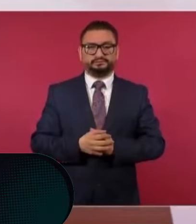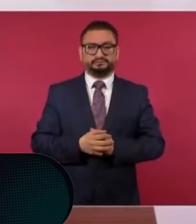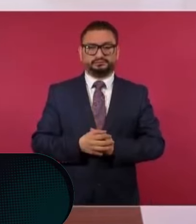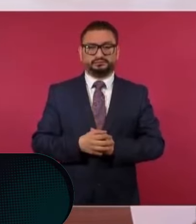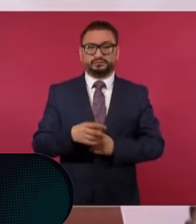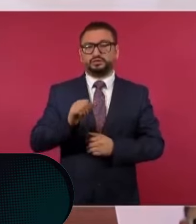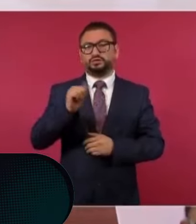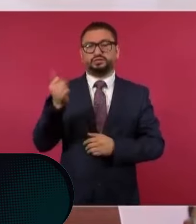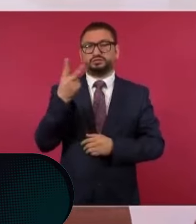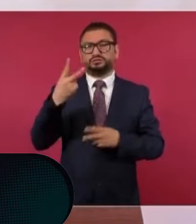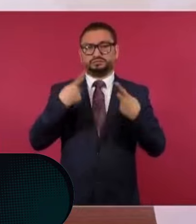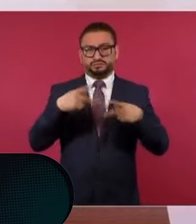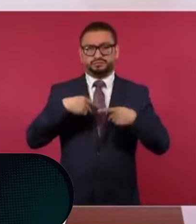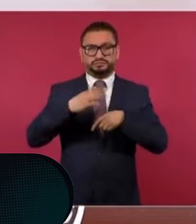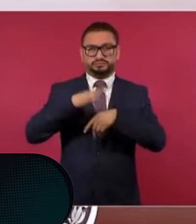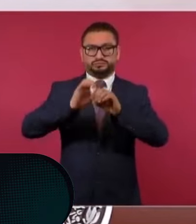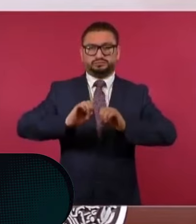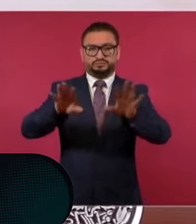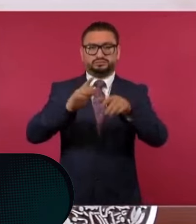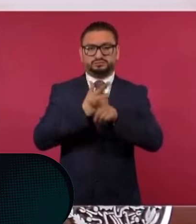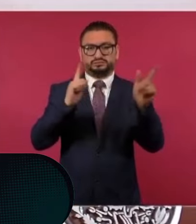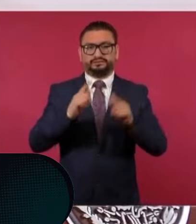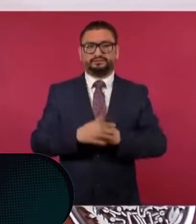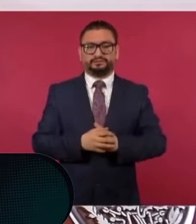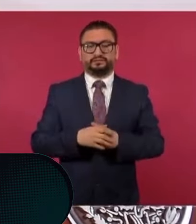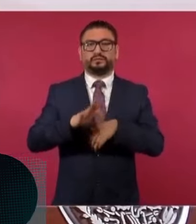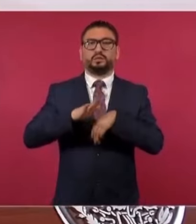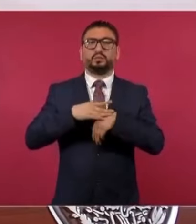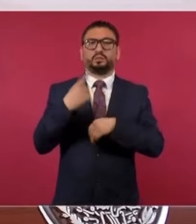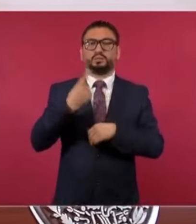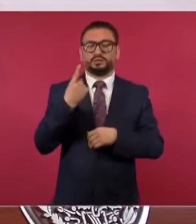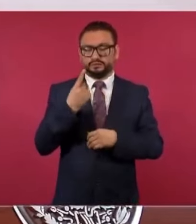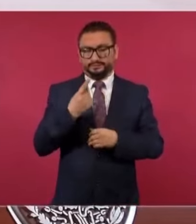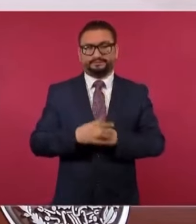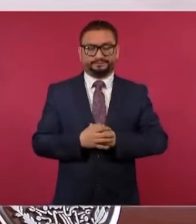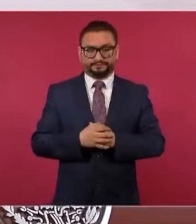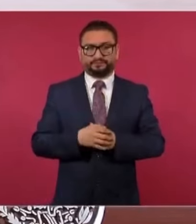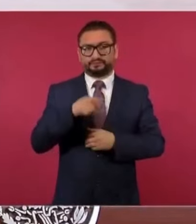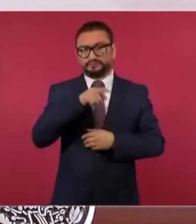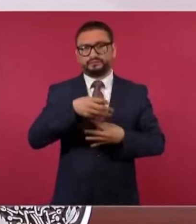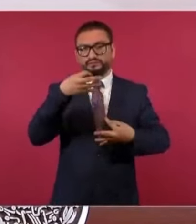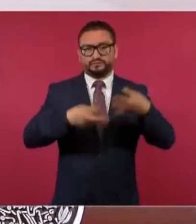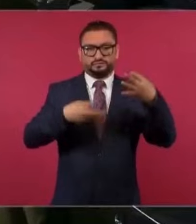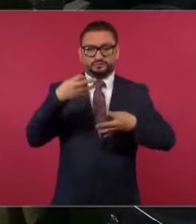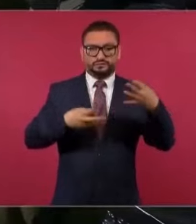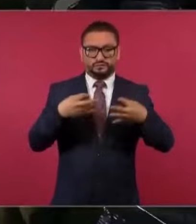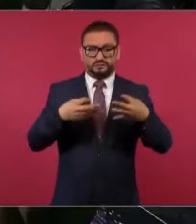Y dos personas más. Porque resuelve el juez